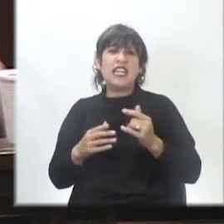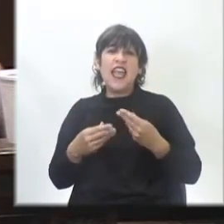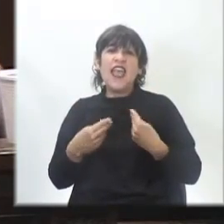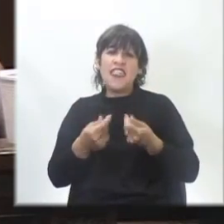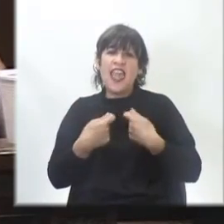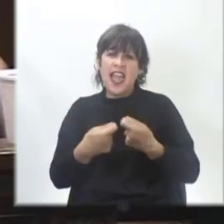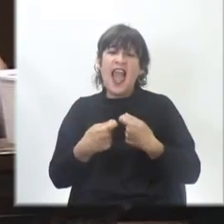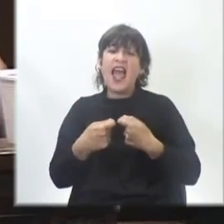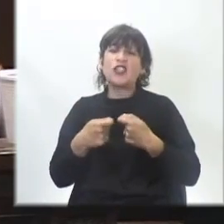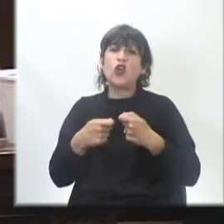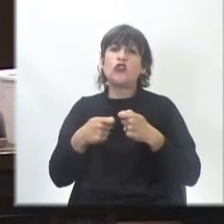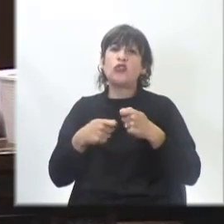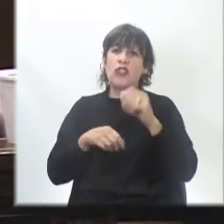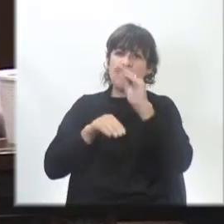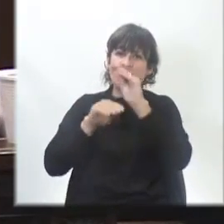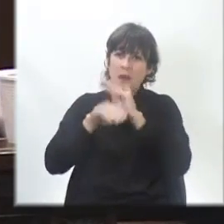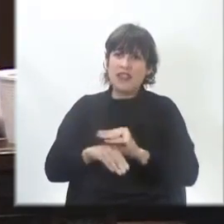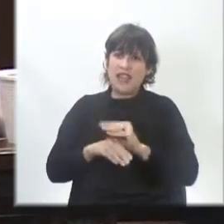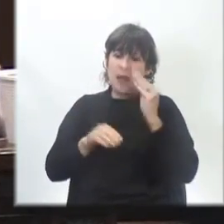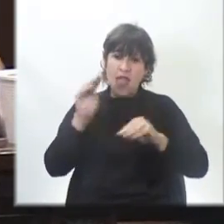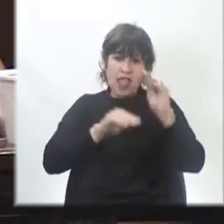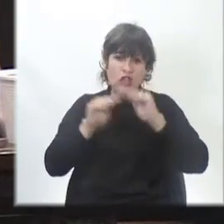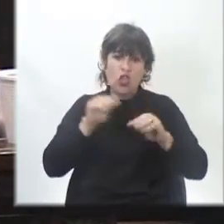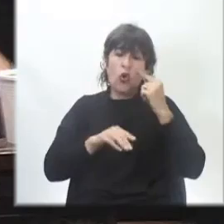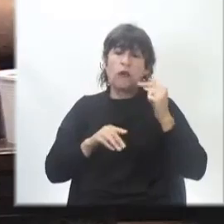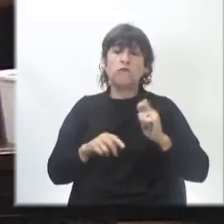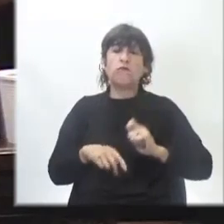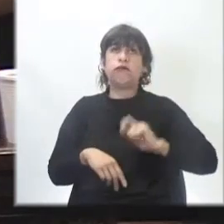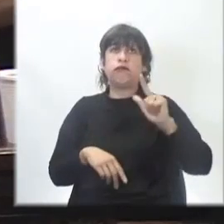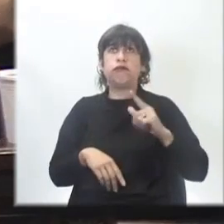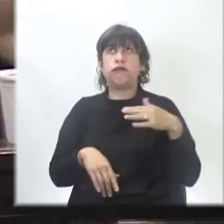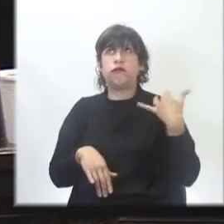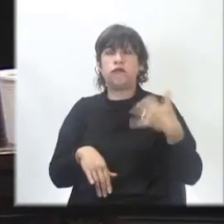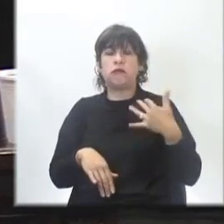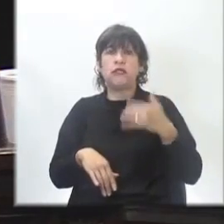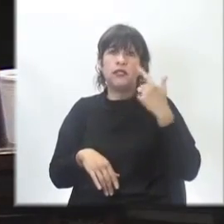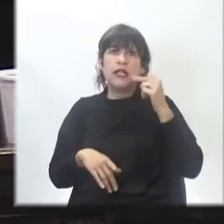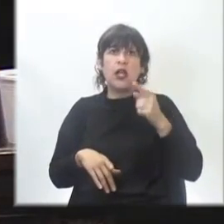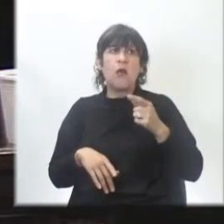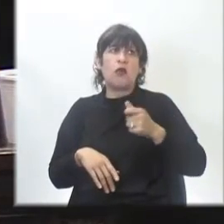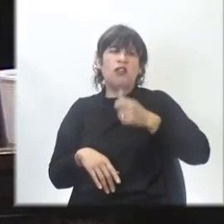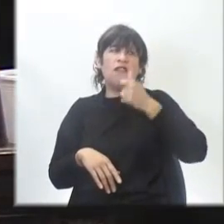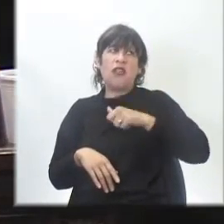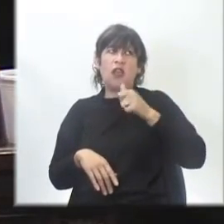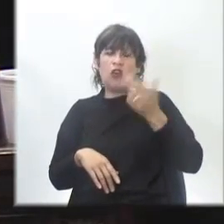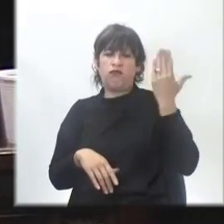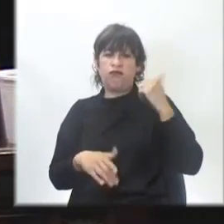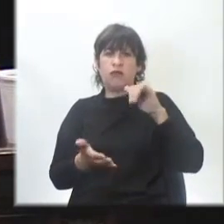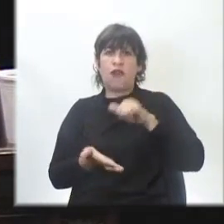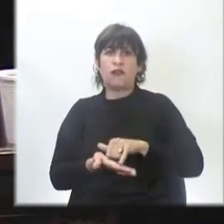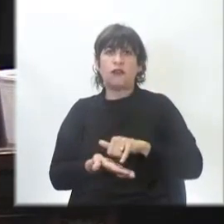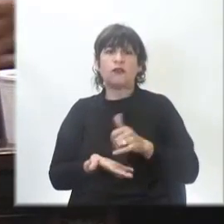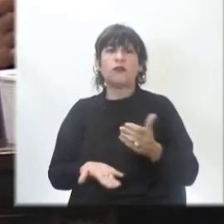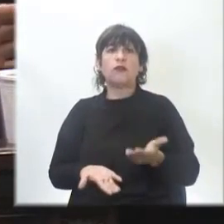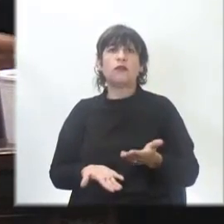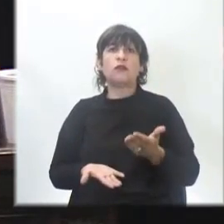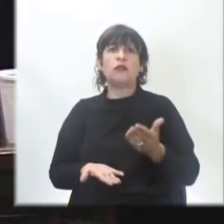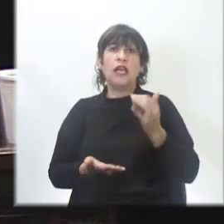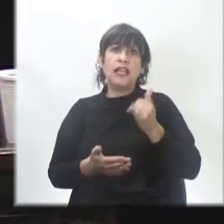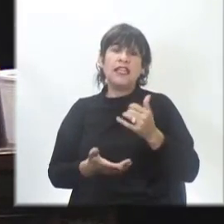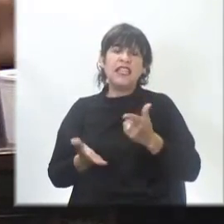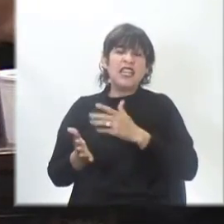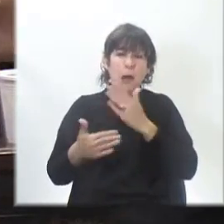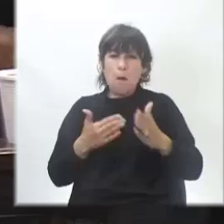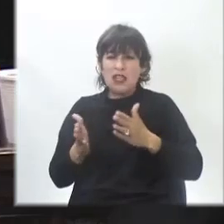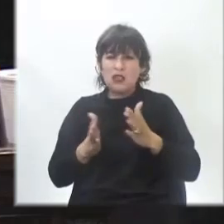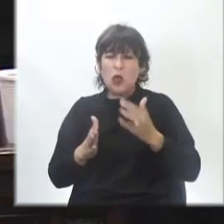gastos operativos muy elevados, entre otras cosas por la antigüedad de estas aeronaves. Tienen un costo